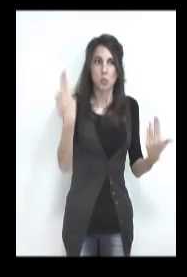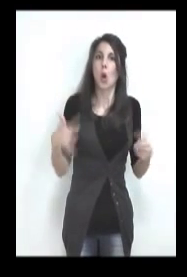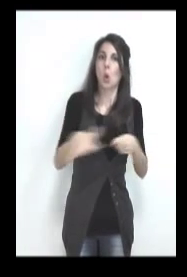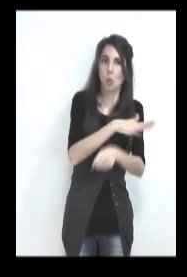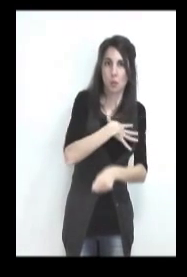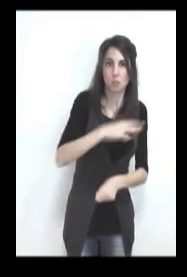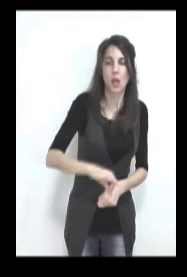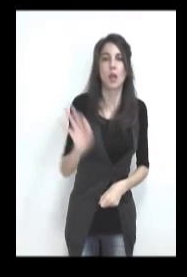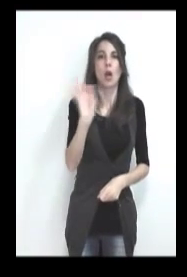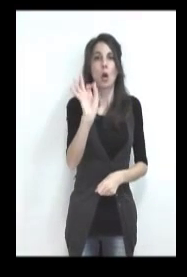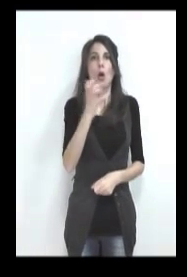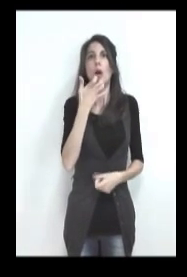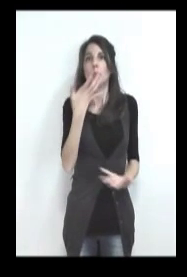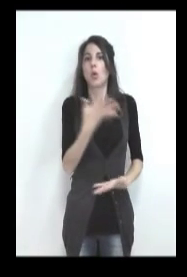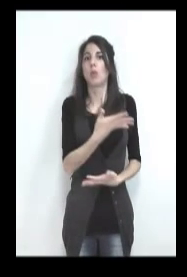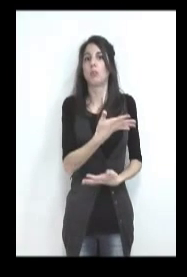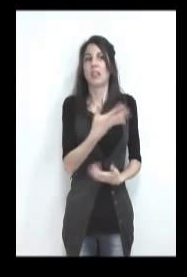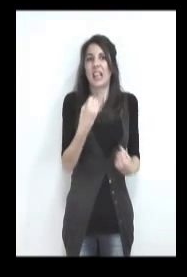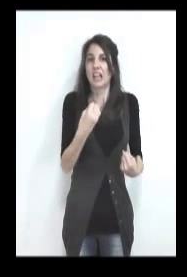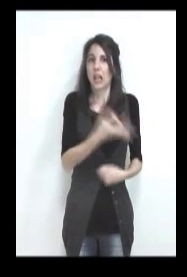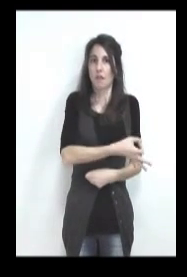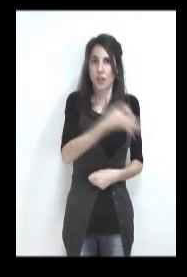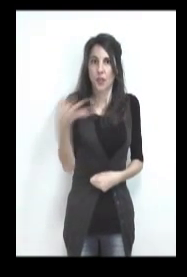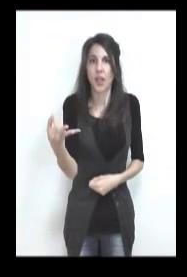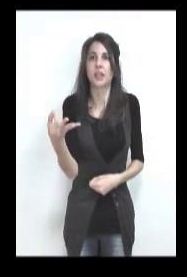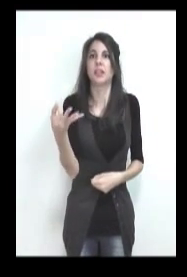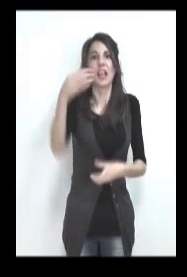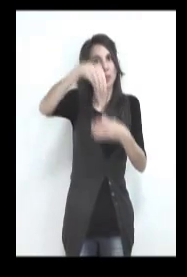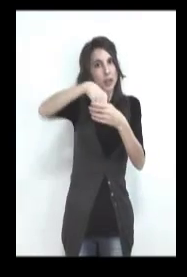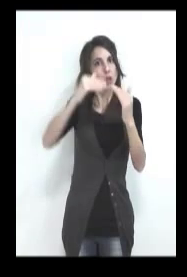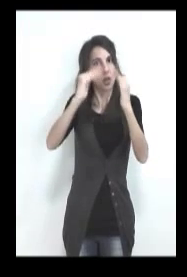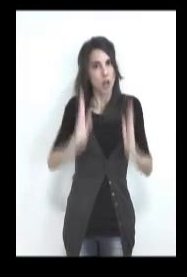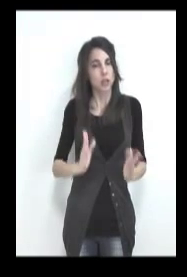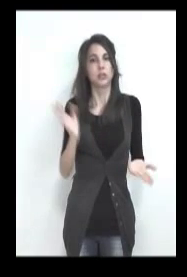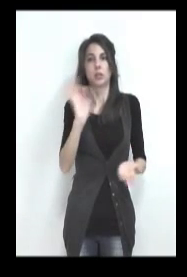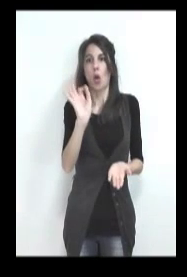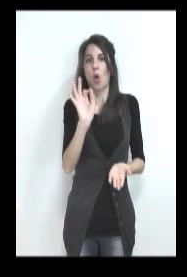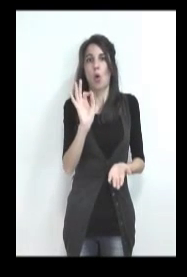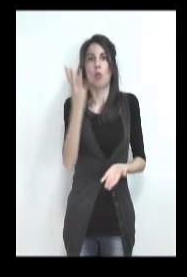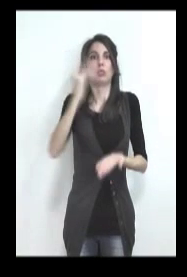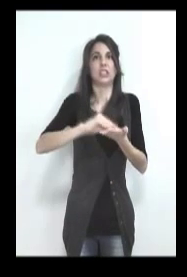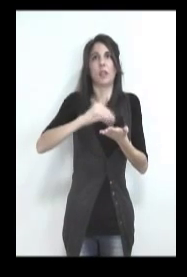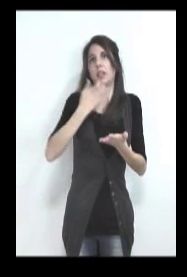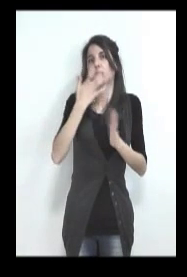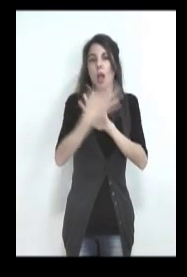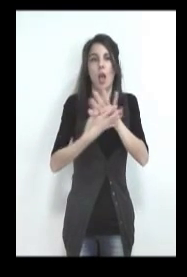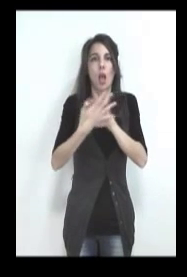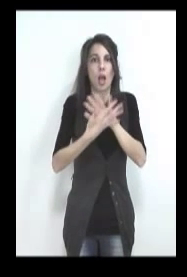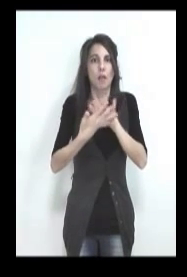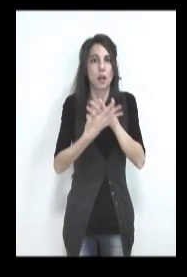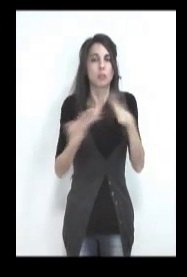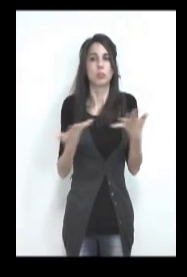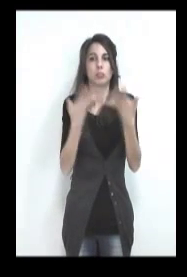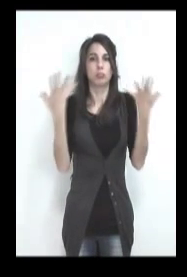de tener una eficiencia energética dentro de las viviendas, o incluso muchas veces hablamos